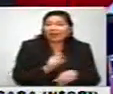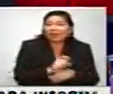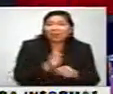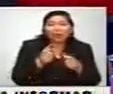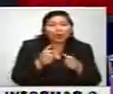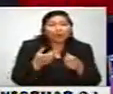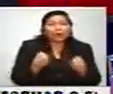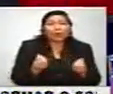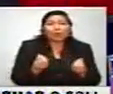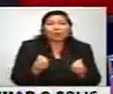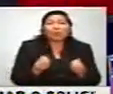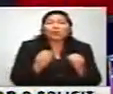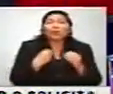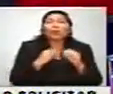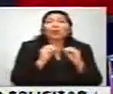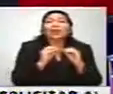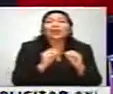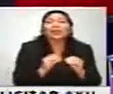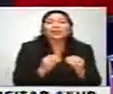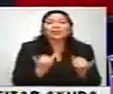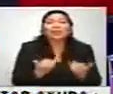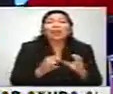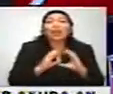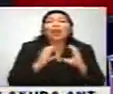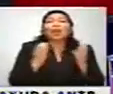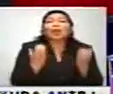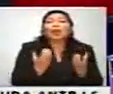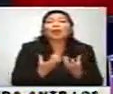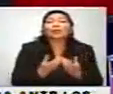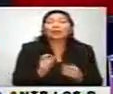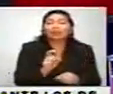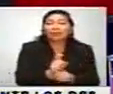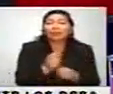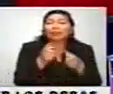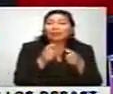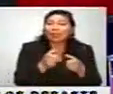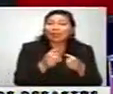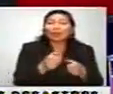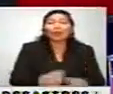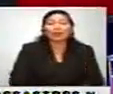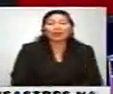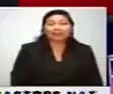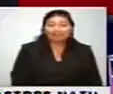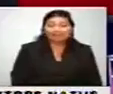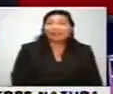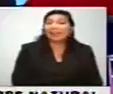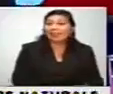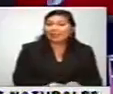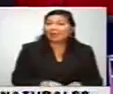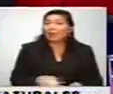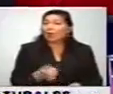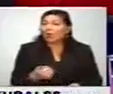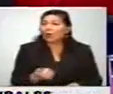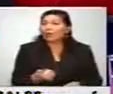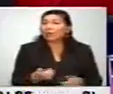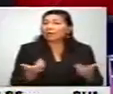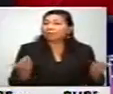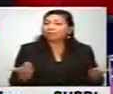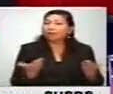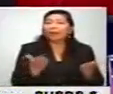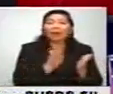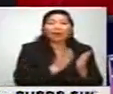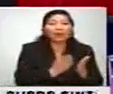de control, como es el que estoy planteando yo. Y el Congreso tiene que tener esa capacidad de control. Efectivamente, también hay otras medidas de